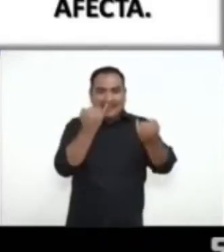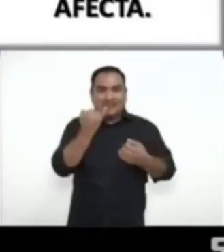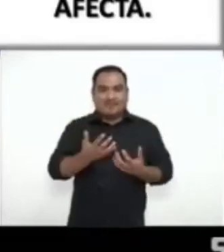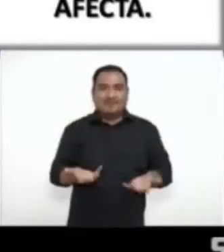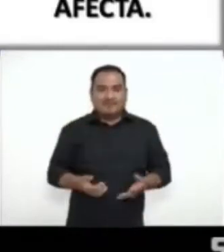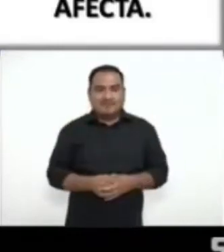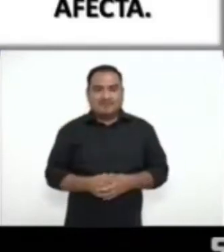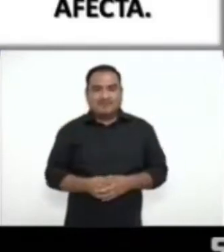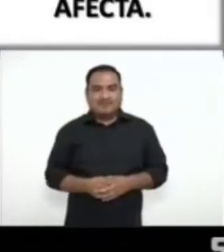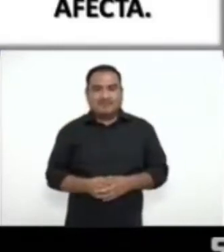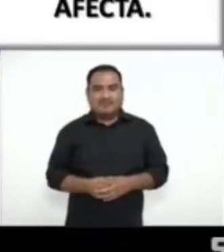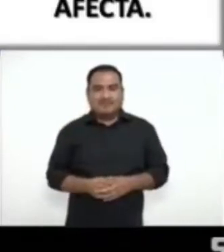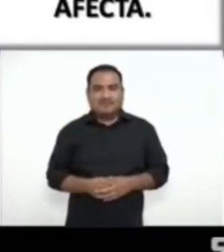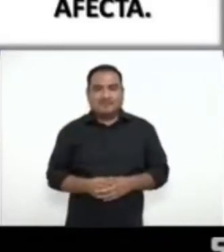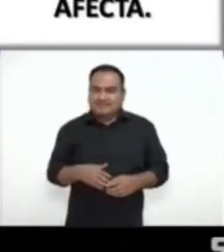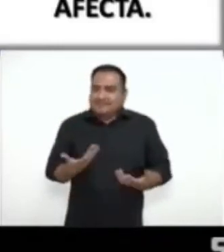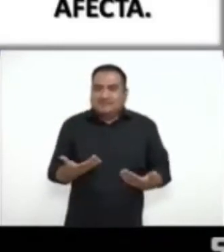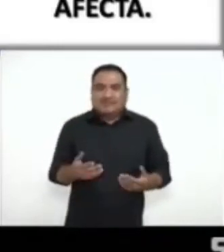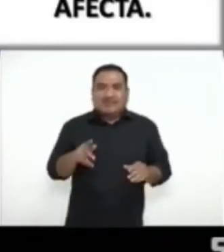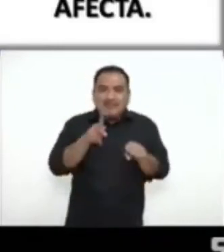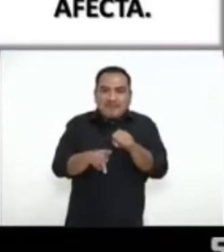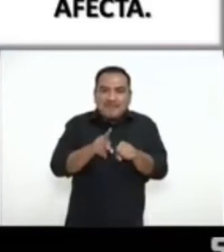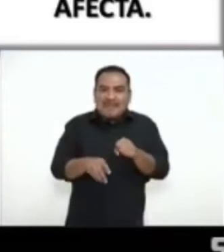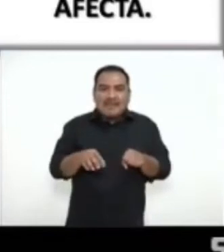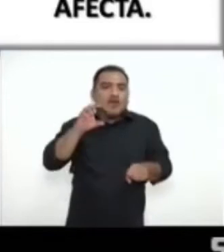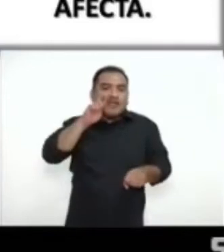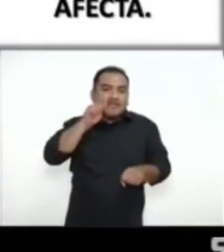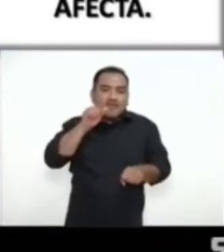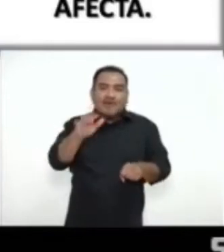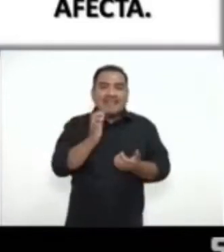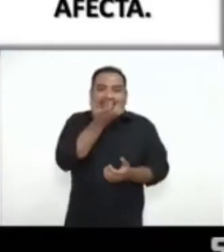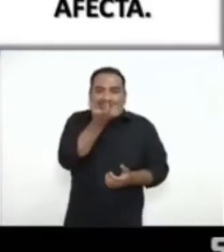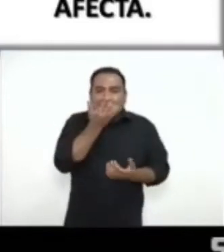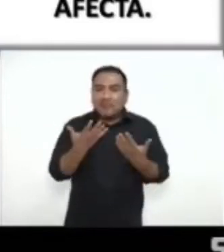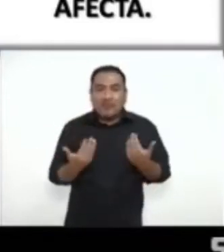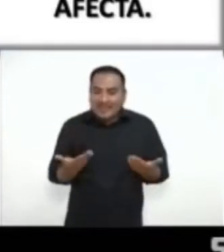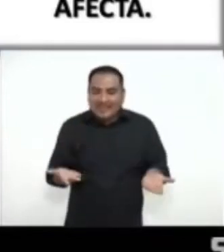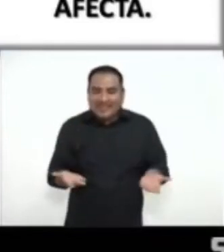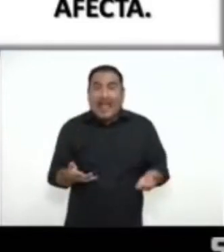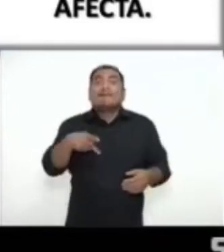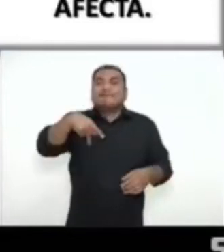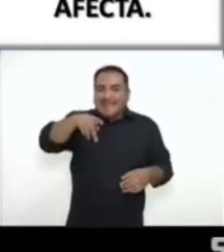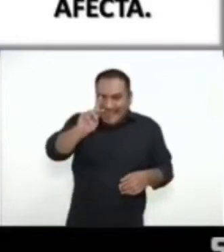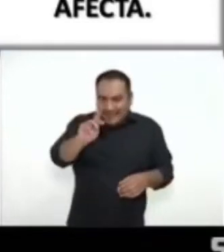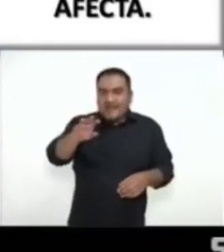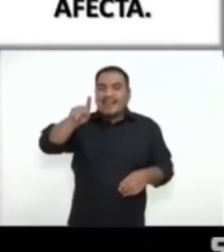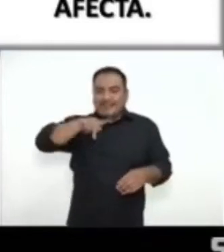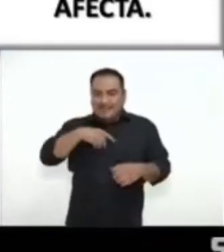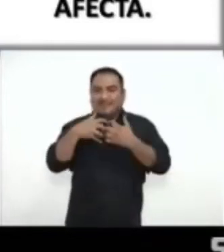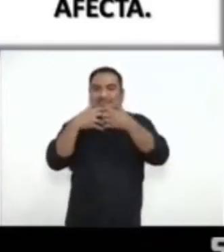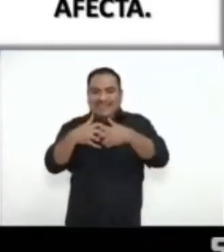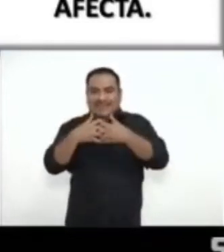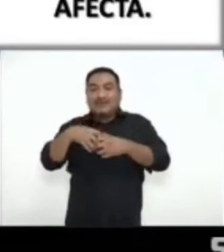pregunto, ¿dónde está el pepino, los limones y la jícama? En mi cabecita, en mi